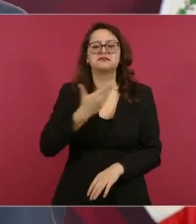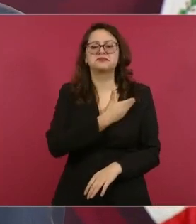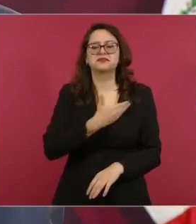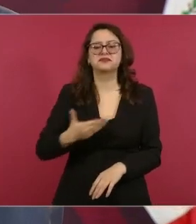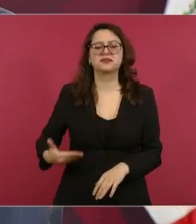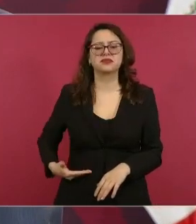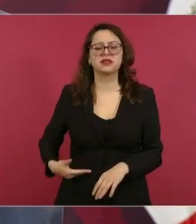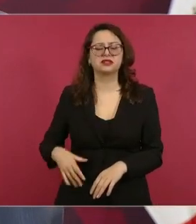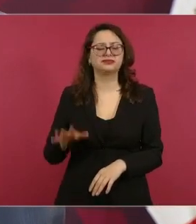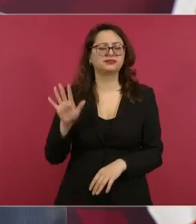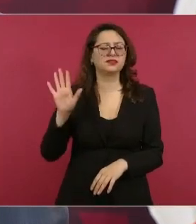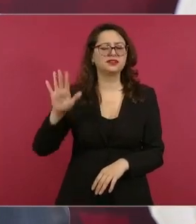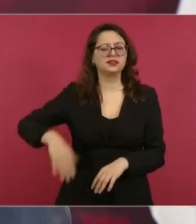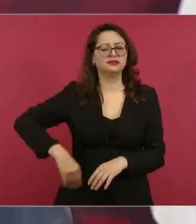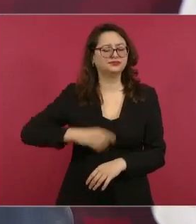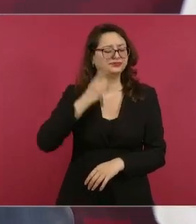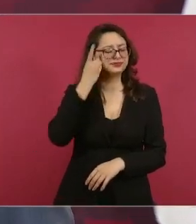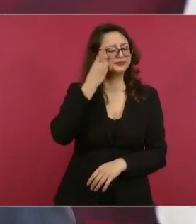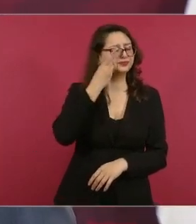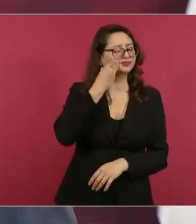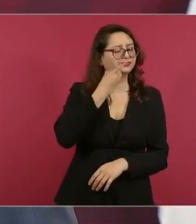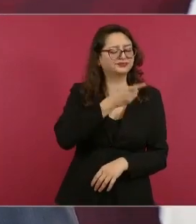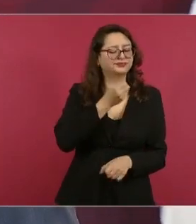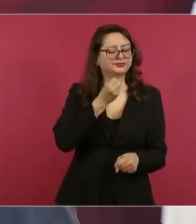que iban a estar a las 9 de la noche